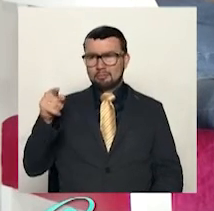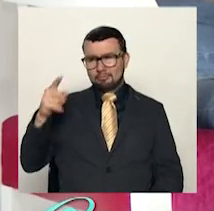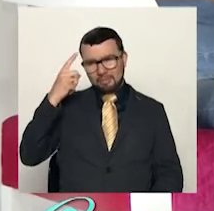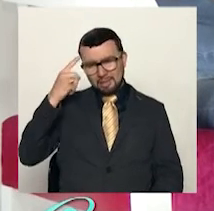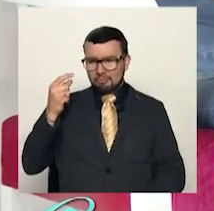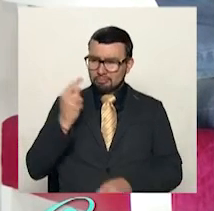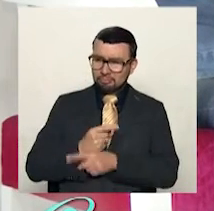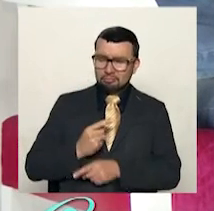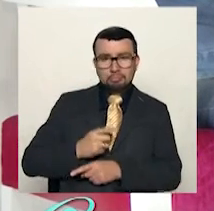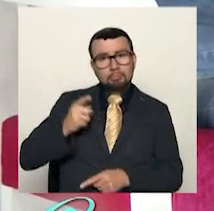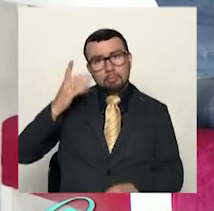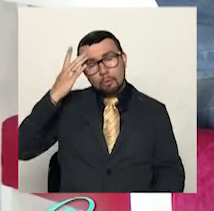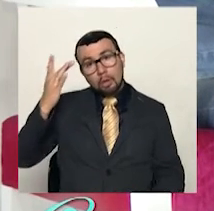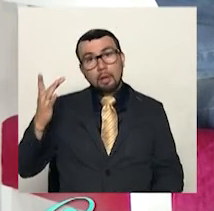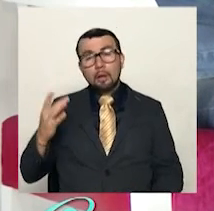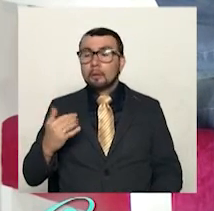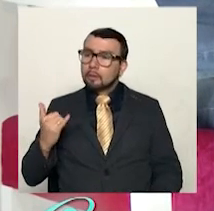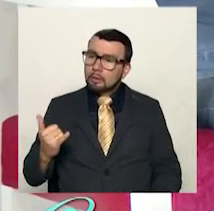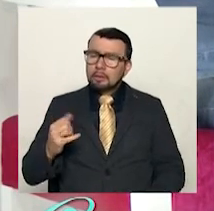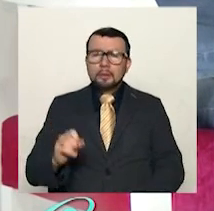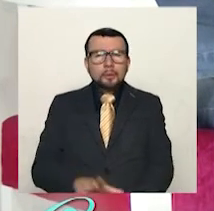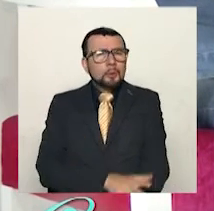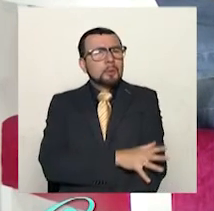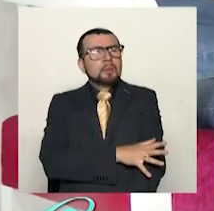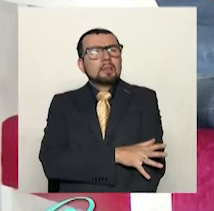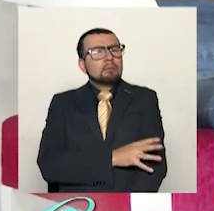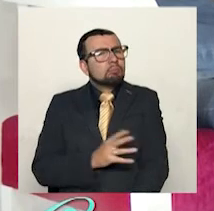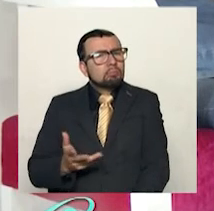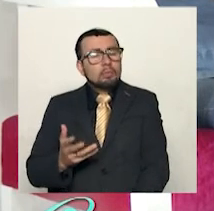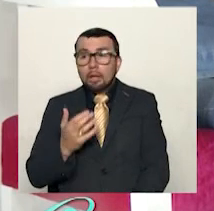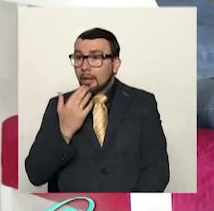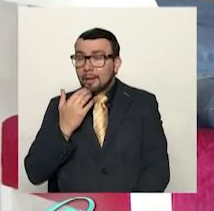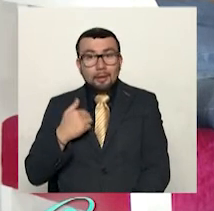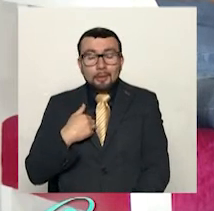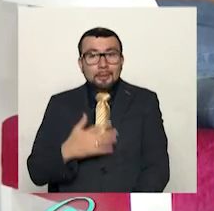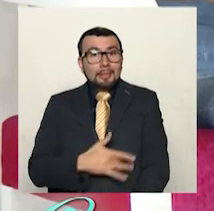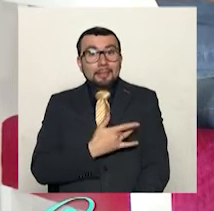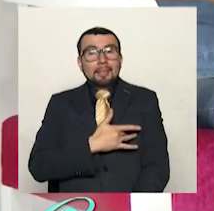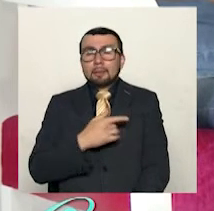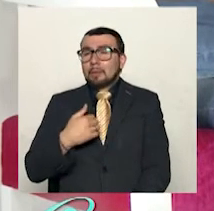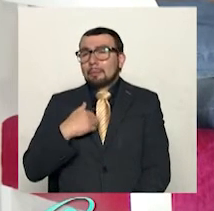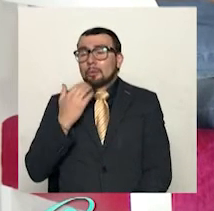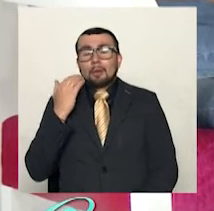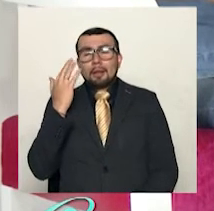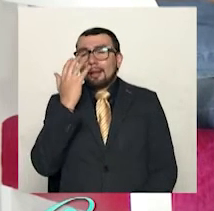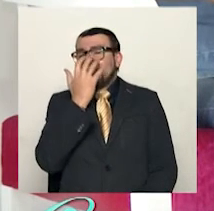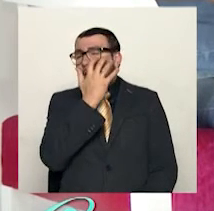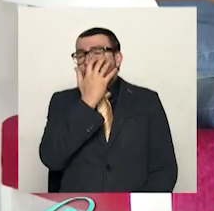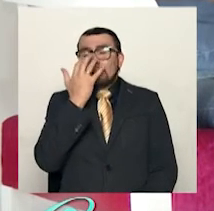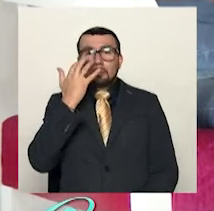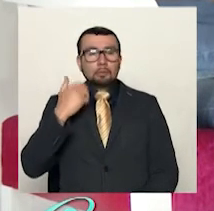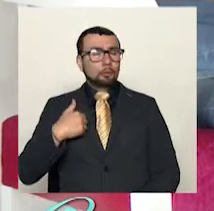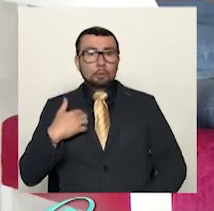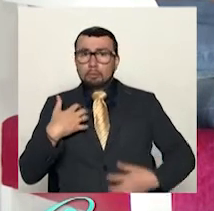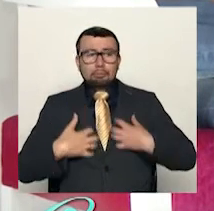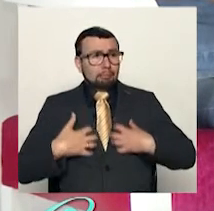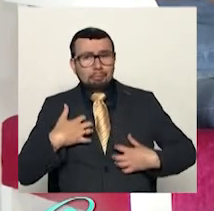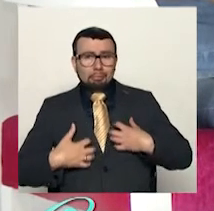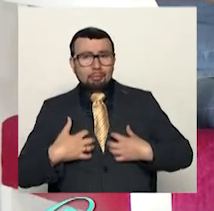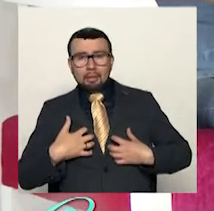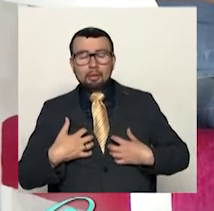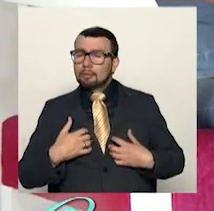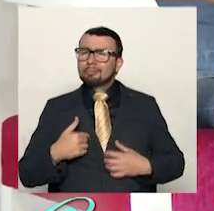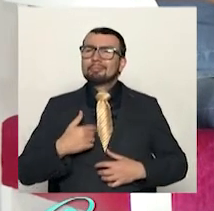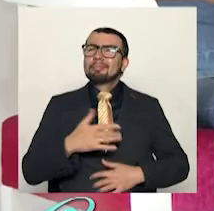entonces miremos la parte de las emociones, ¿cierto? Cuando tenemos una emoción, cuando nos enamoramos, cuando tenemos miedo, ¿qué es lo que